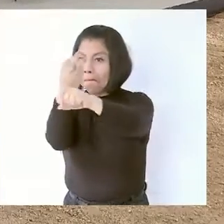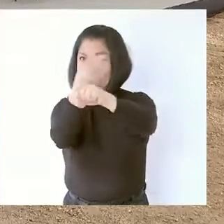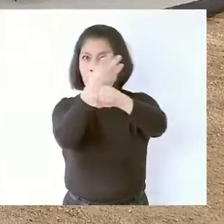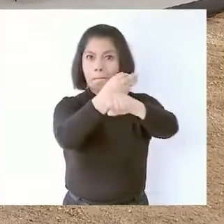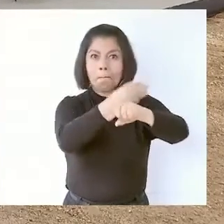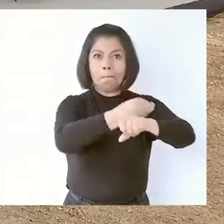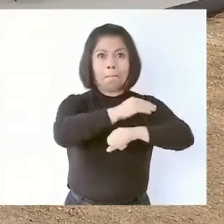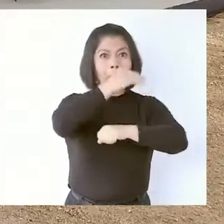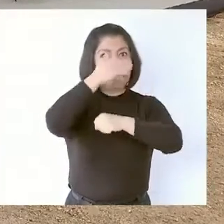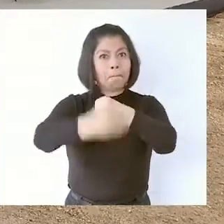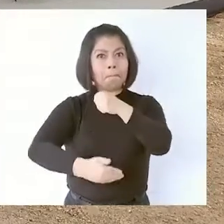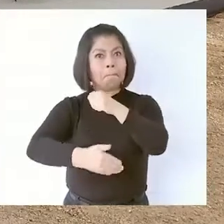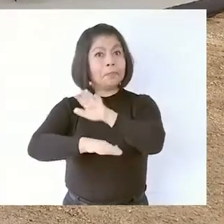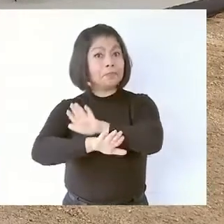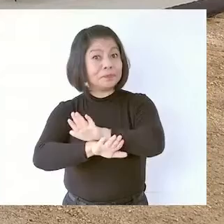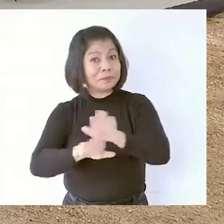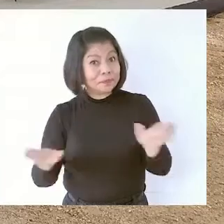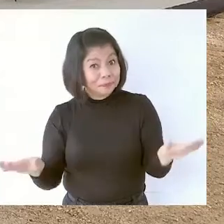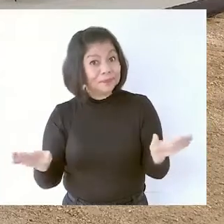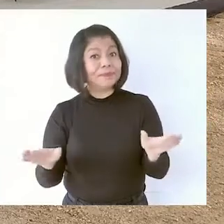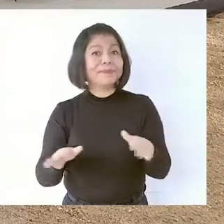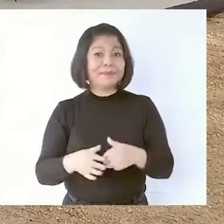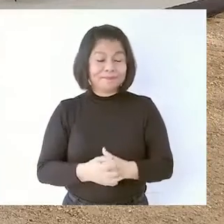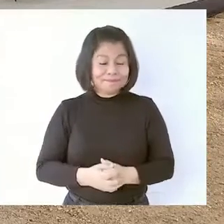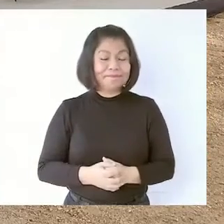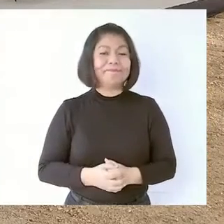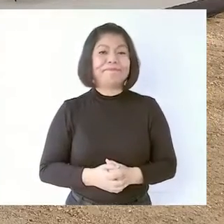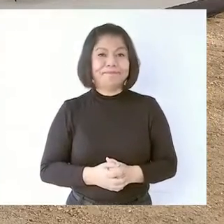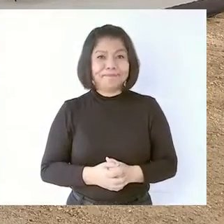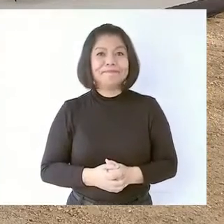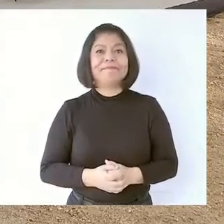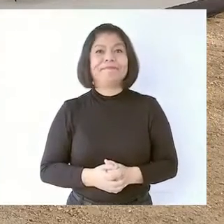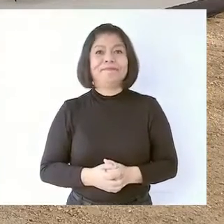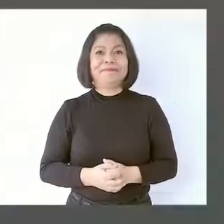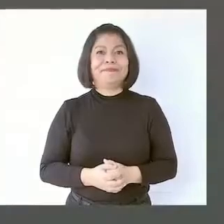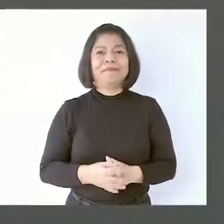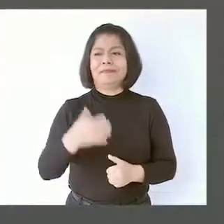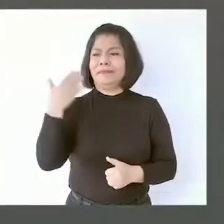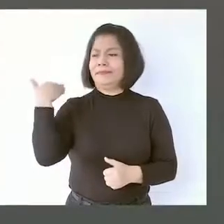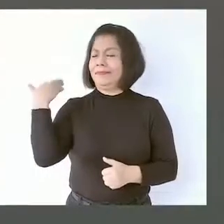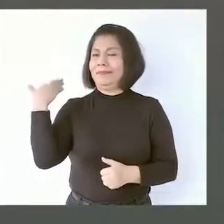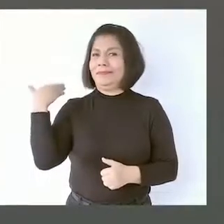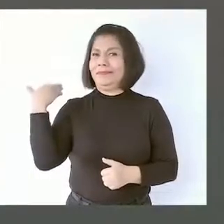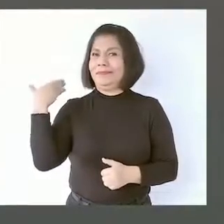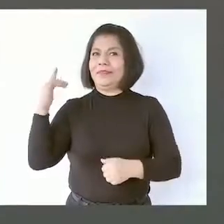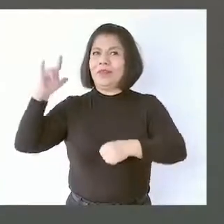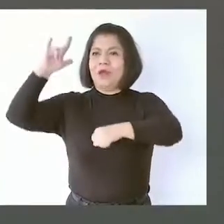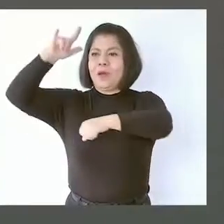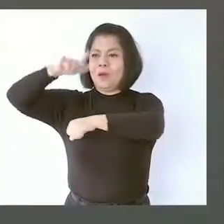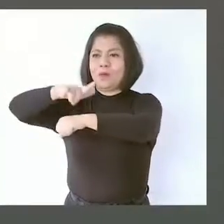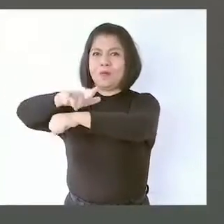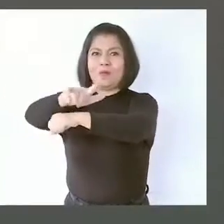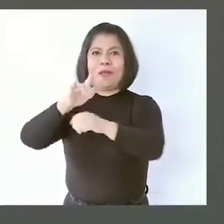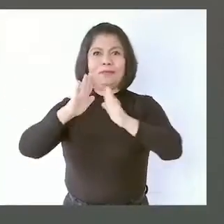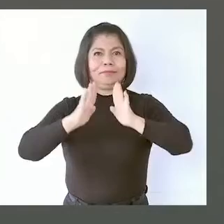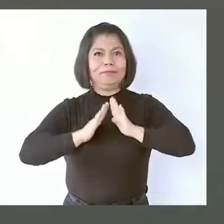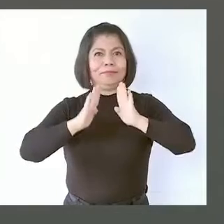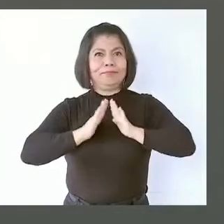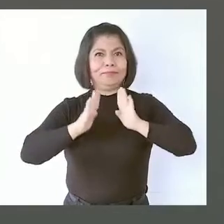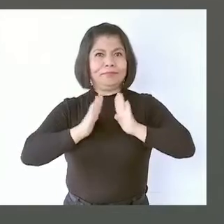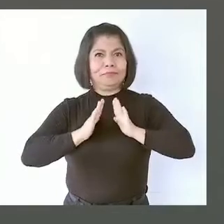La base aérea ya la inauguramos, la zona militar ya se inauguró.